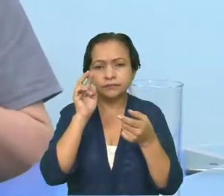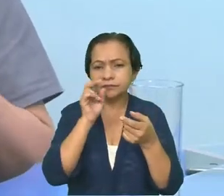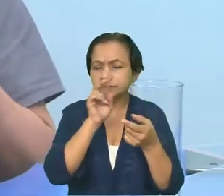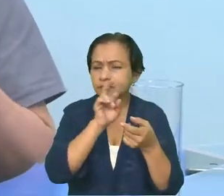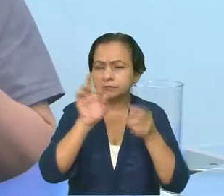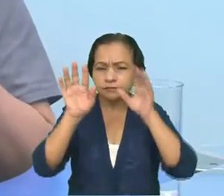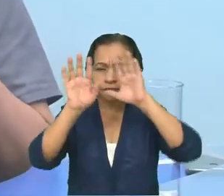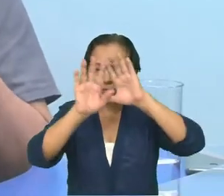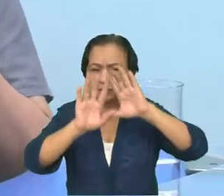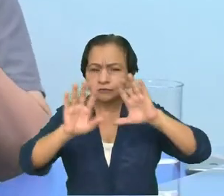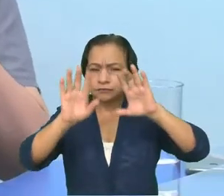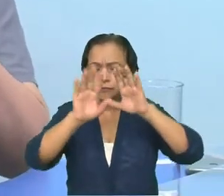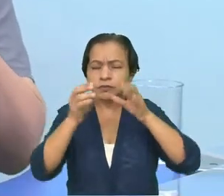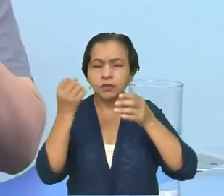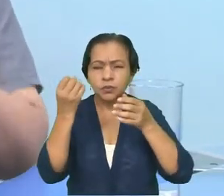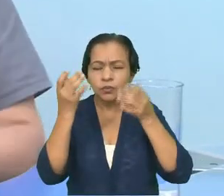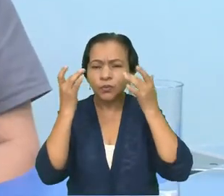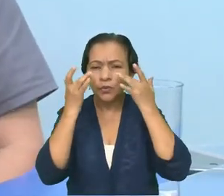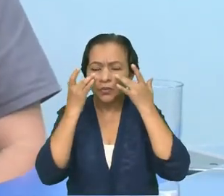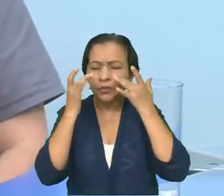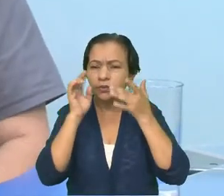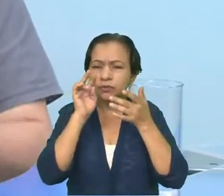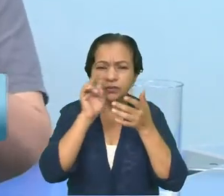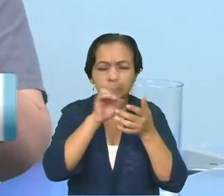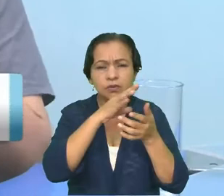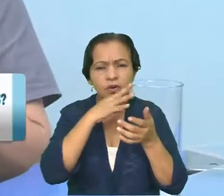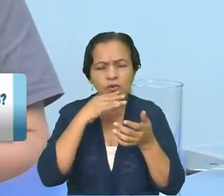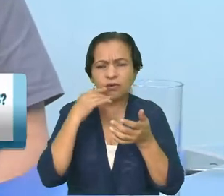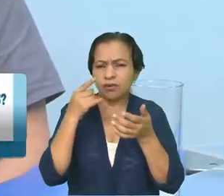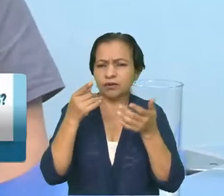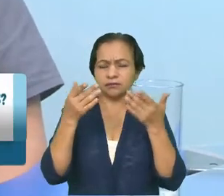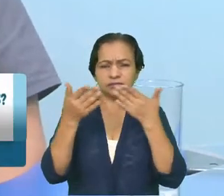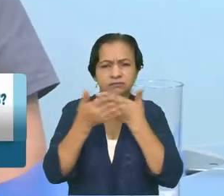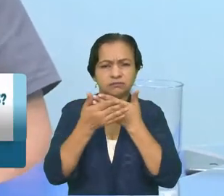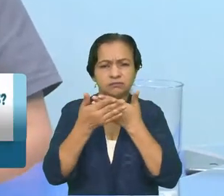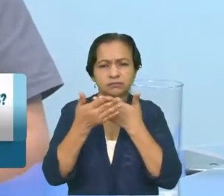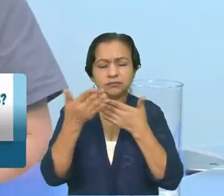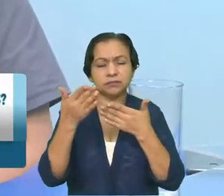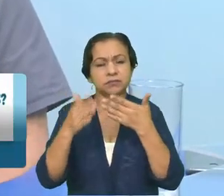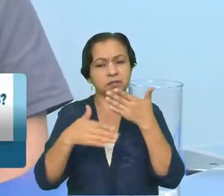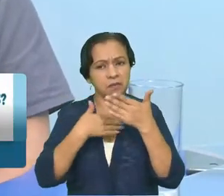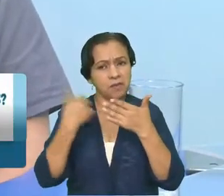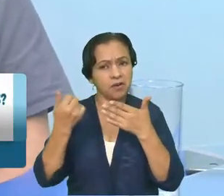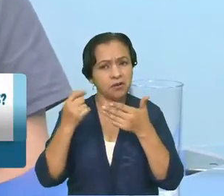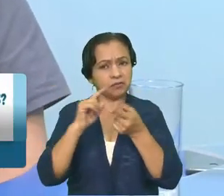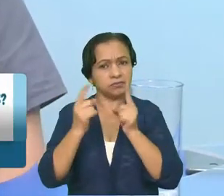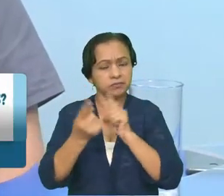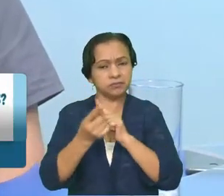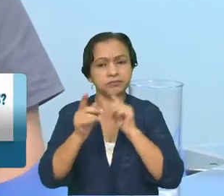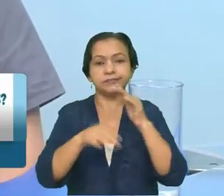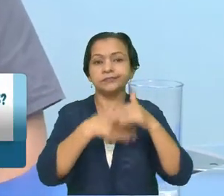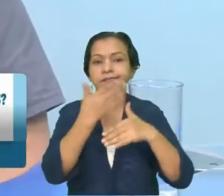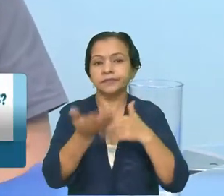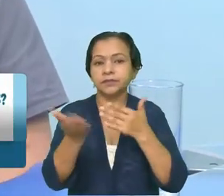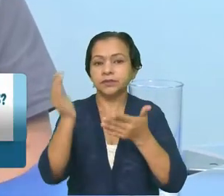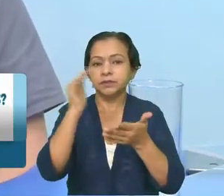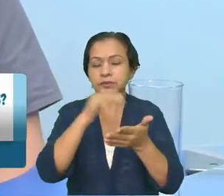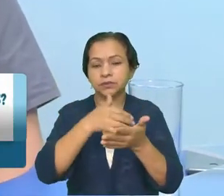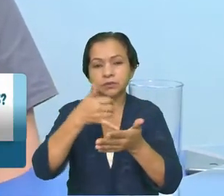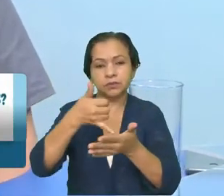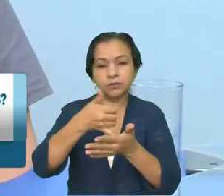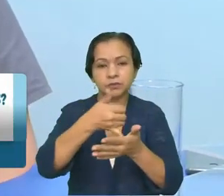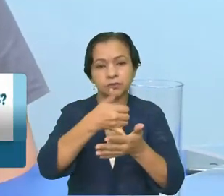visión borrosa, dolor ocular, pérdida de la visión de colores, mejora, y meses después tienen un episodio donde hay